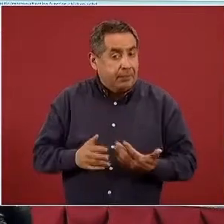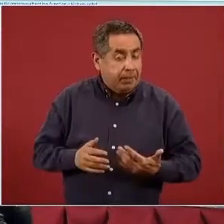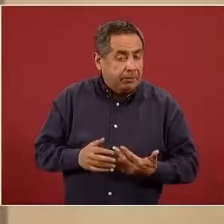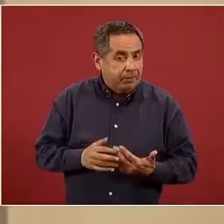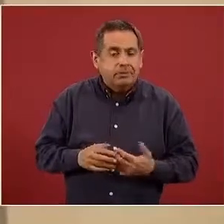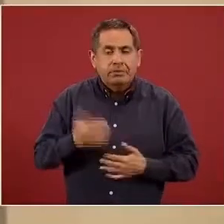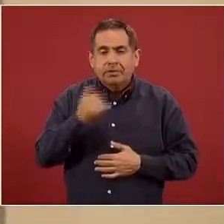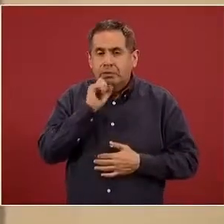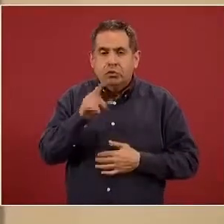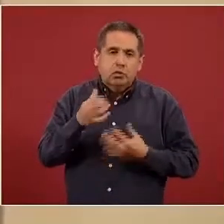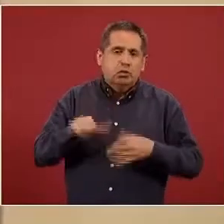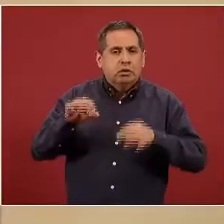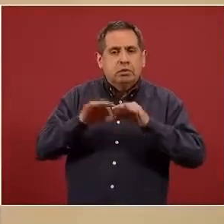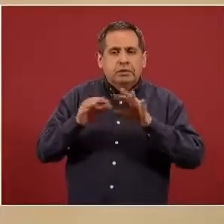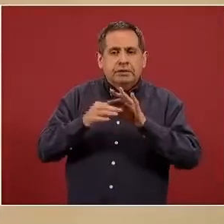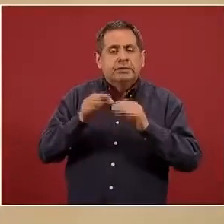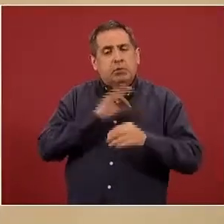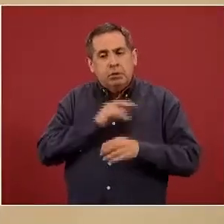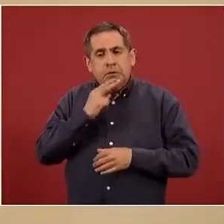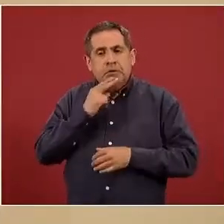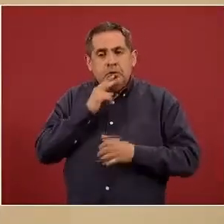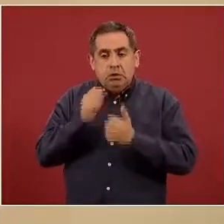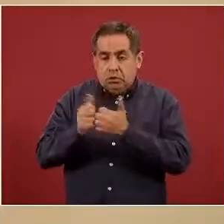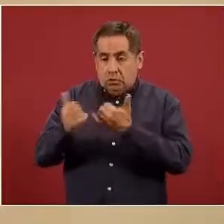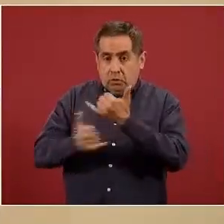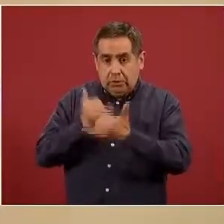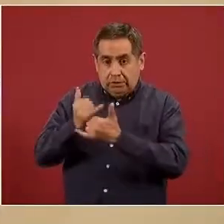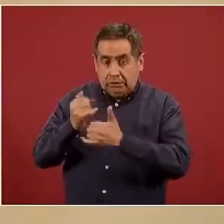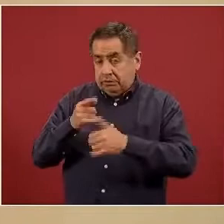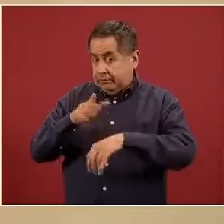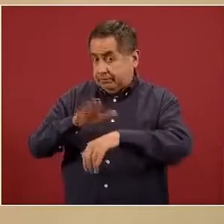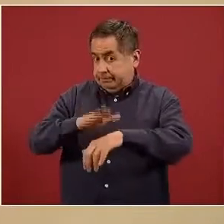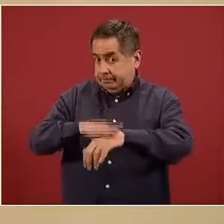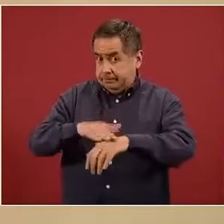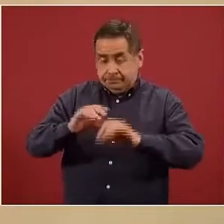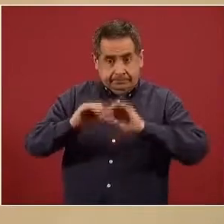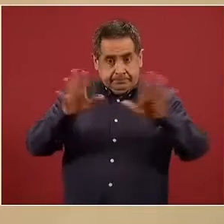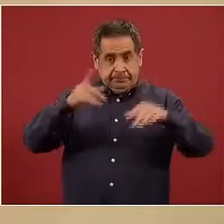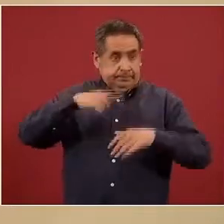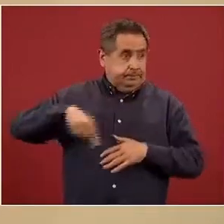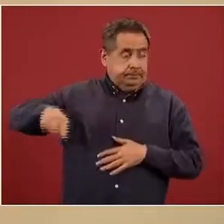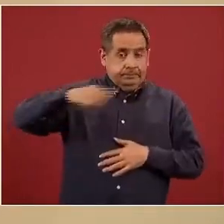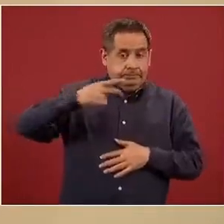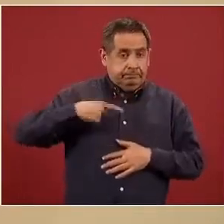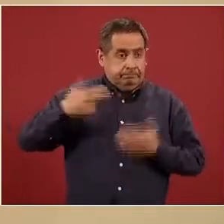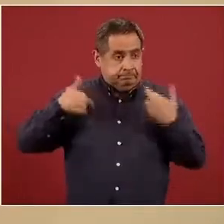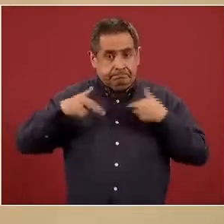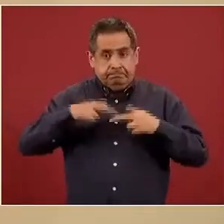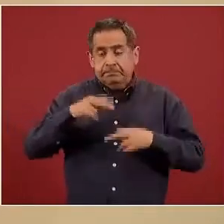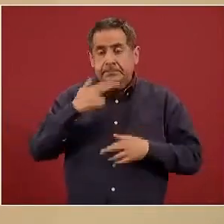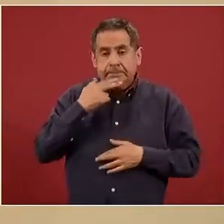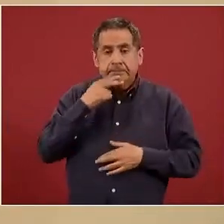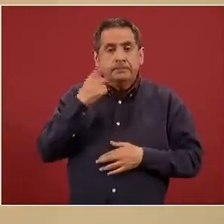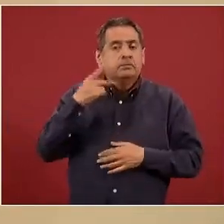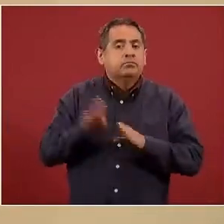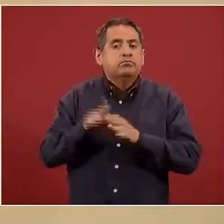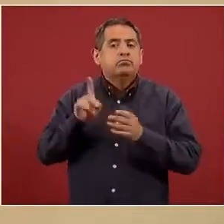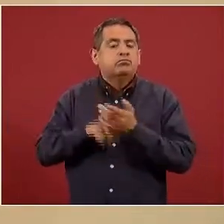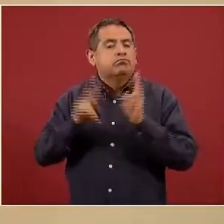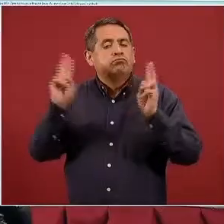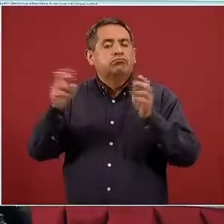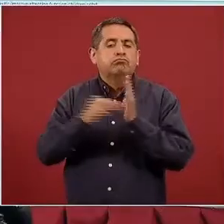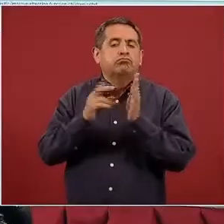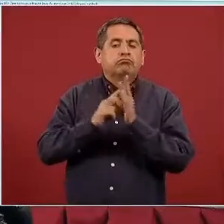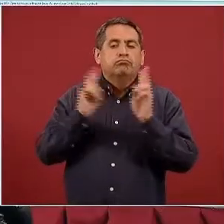bien importantes que también se pueden utilizar a través de los juegos, y esto que quede claro para los profesores, es un método que se le